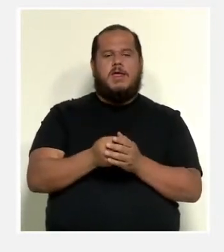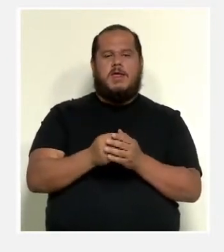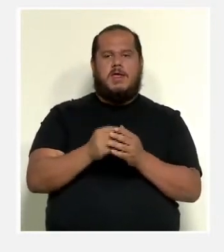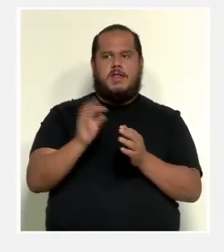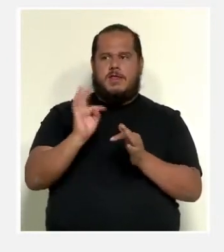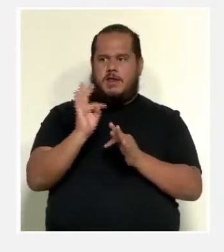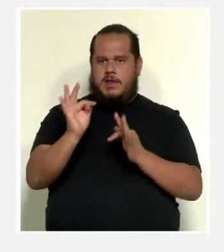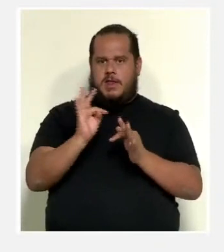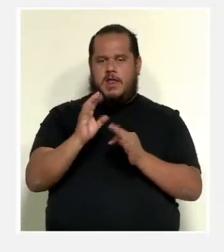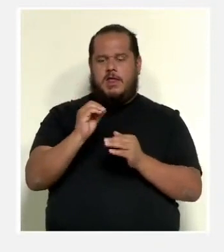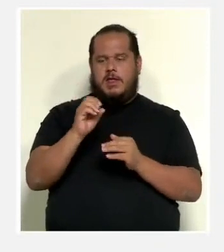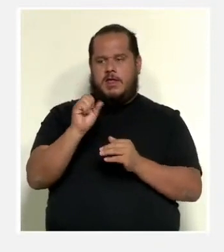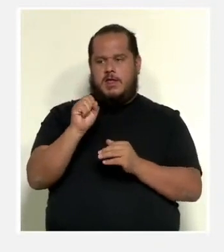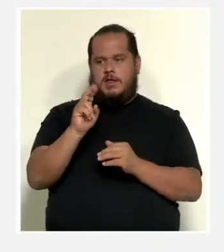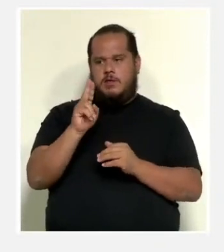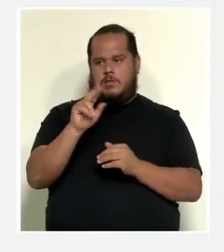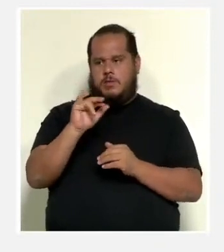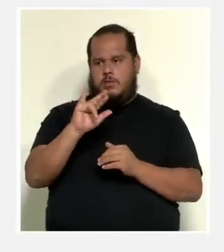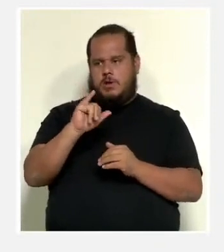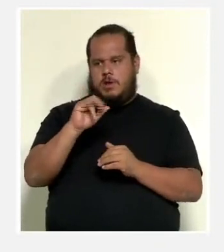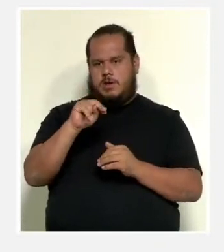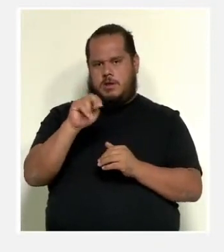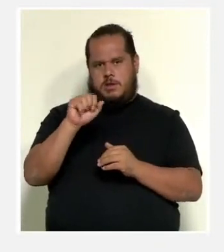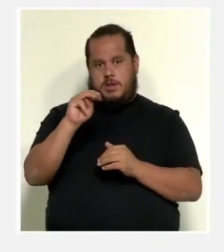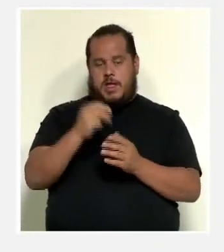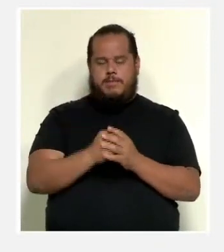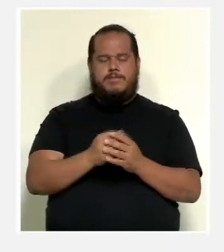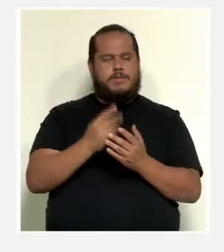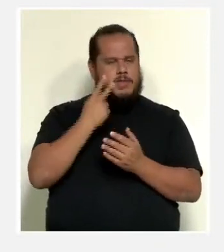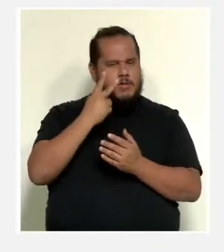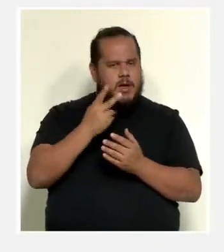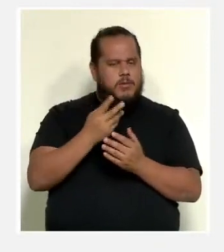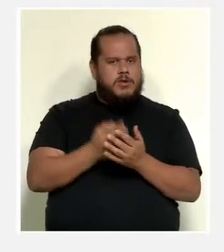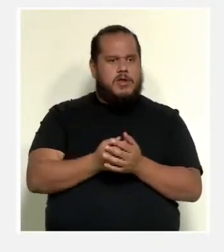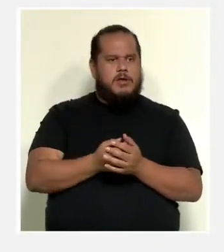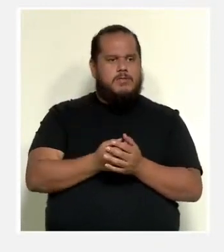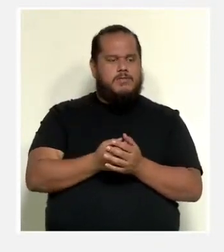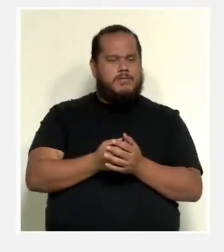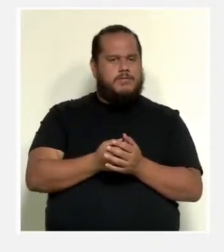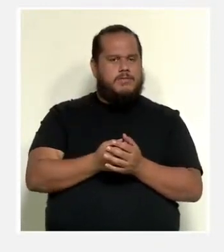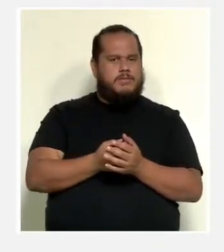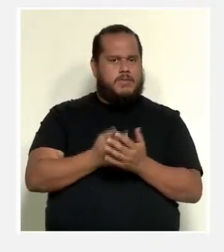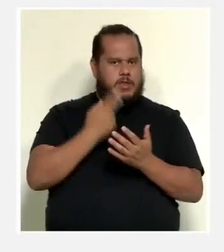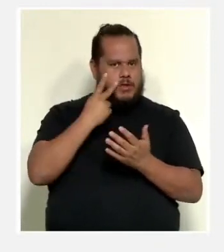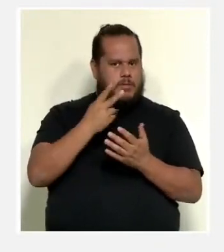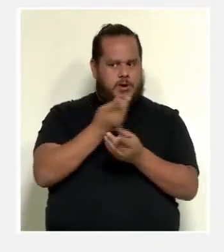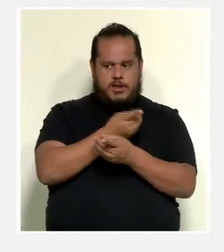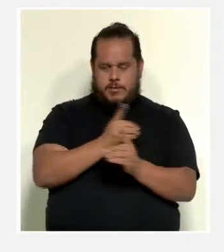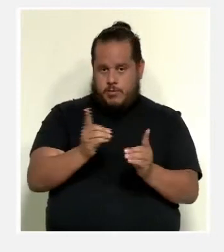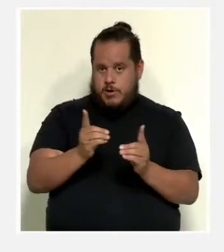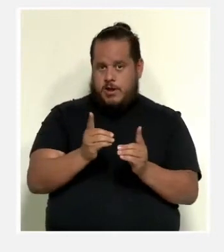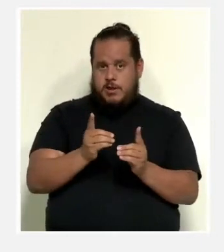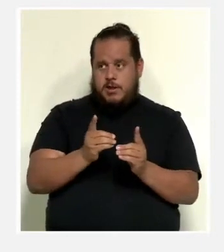y Surinam. Si vemos las deficiencias, las